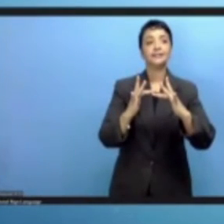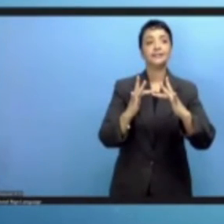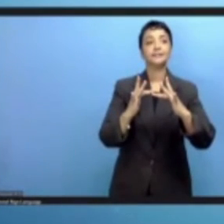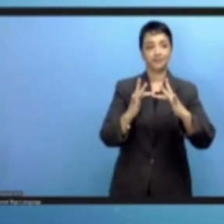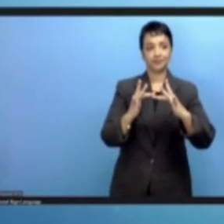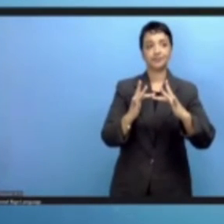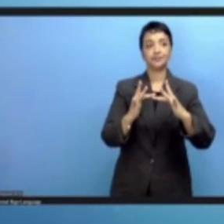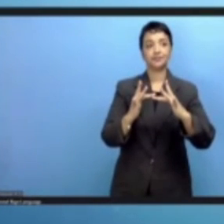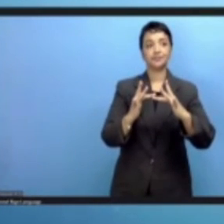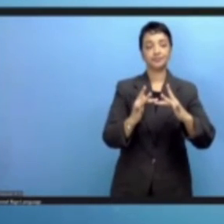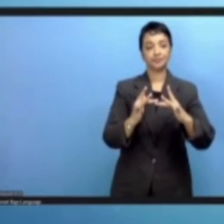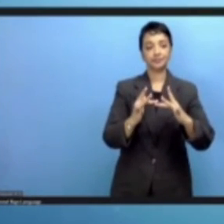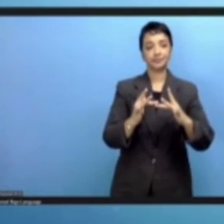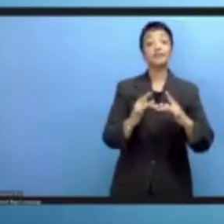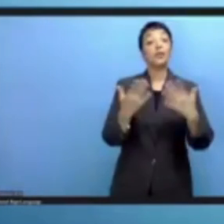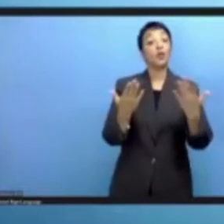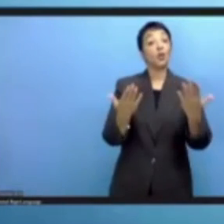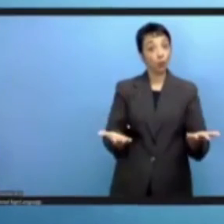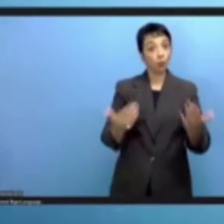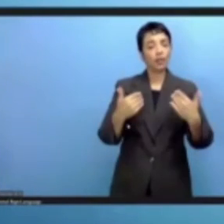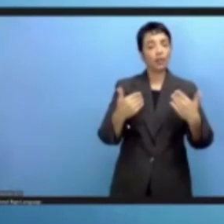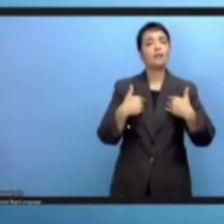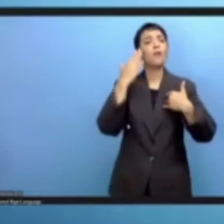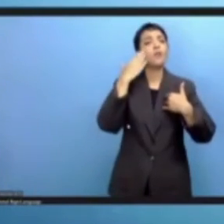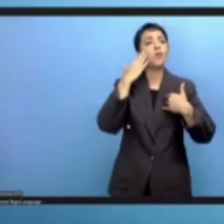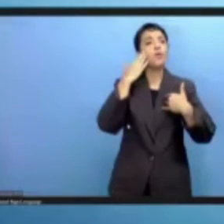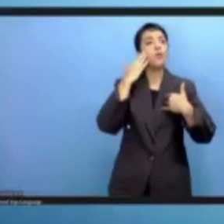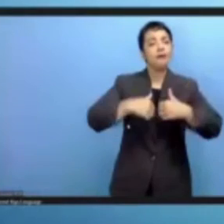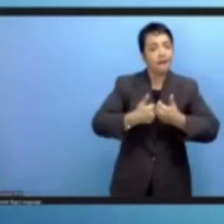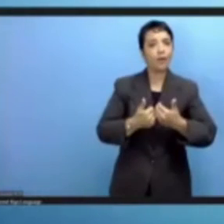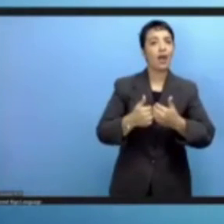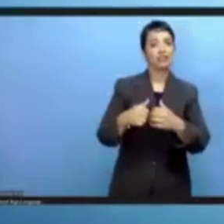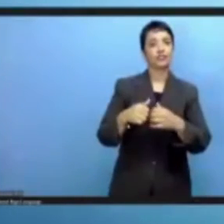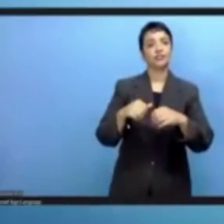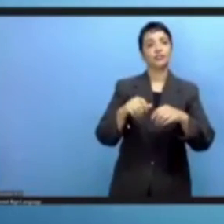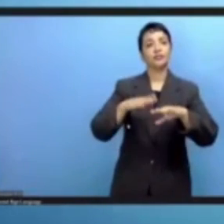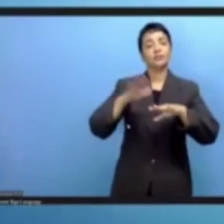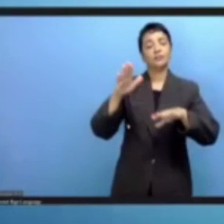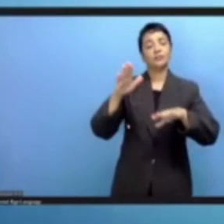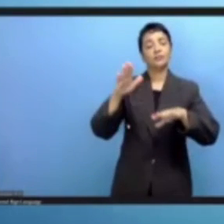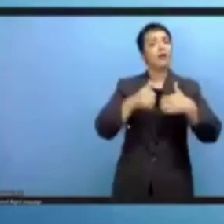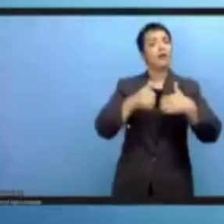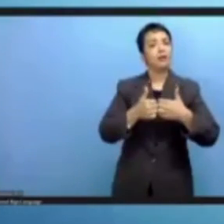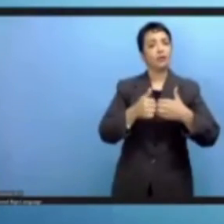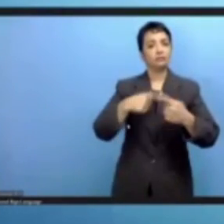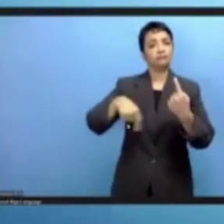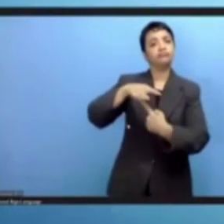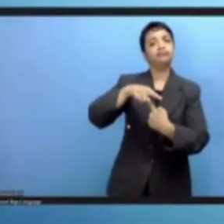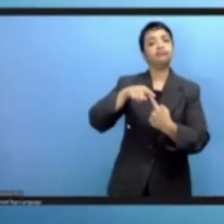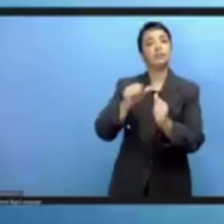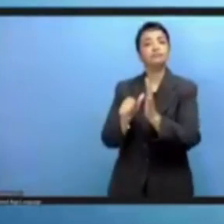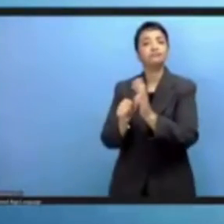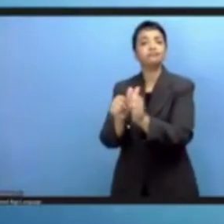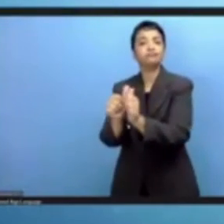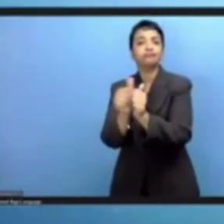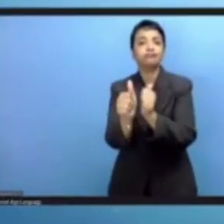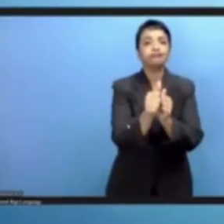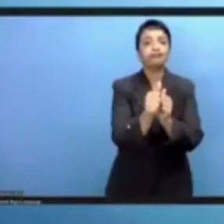evoluciona nos permite producir grandes cantidades de datos pero tenemos que tener cuidado